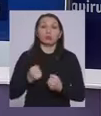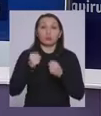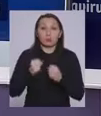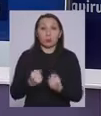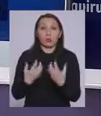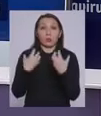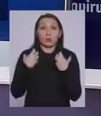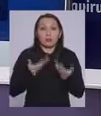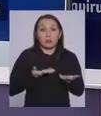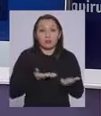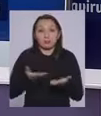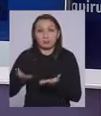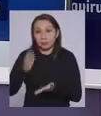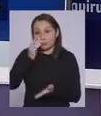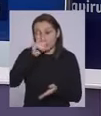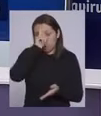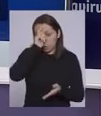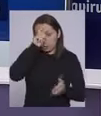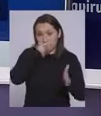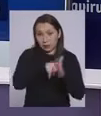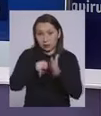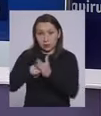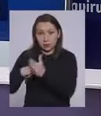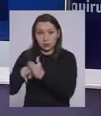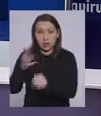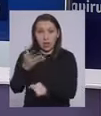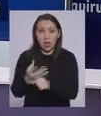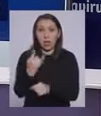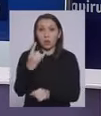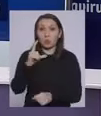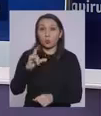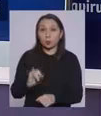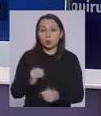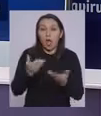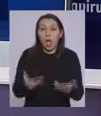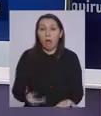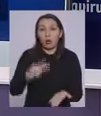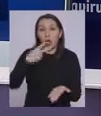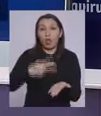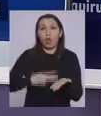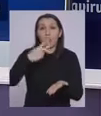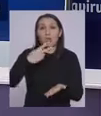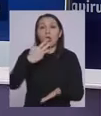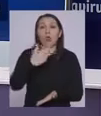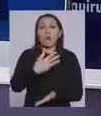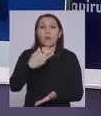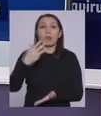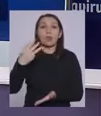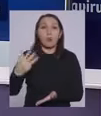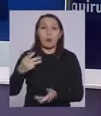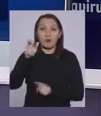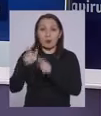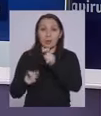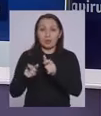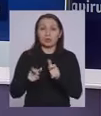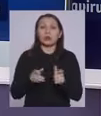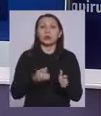de camas intensivas, al día de hoy se encuentran hospitalizadas 2.099 personas, de las